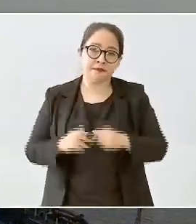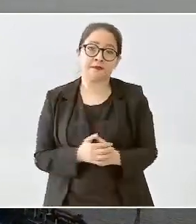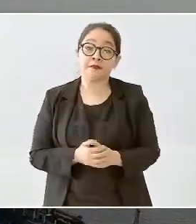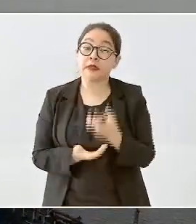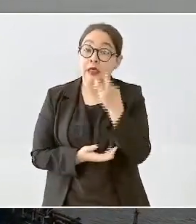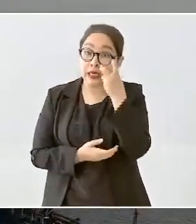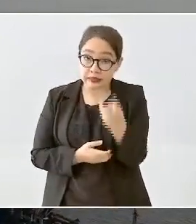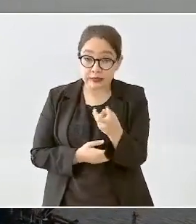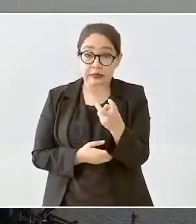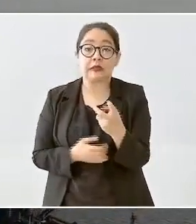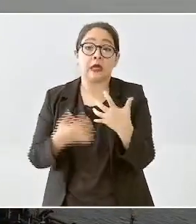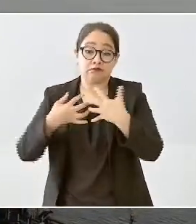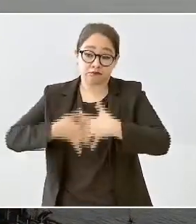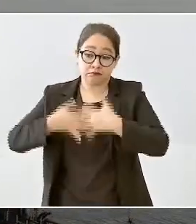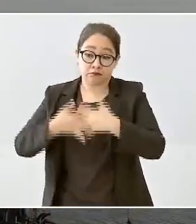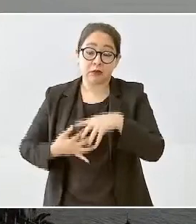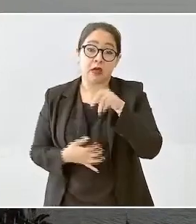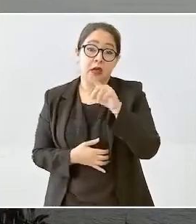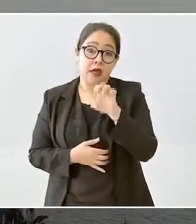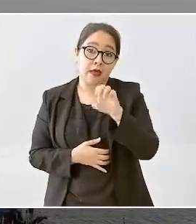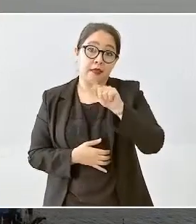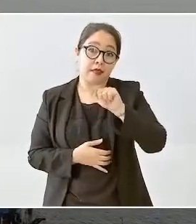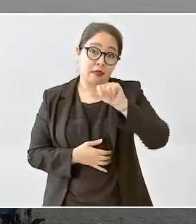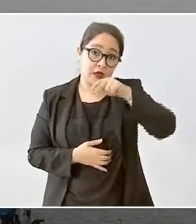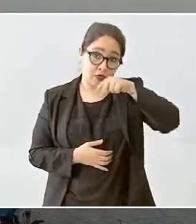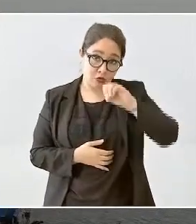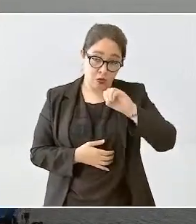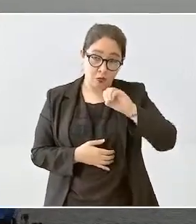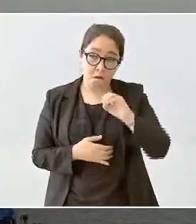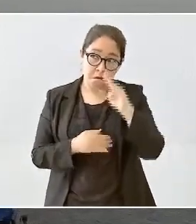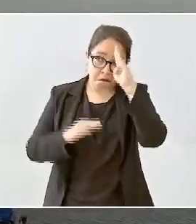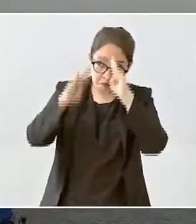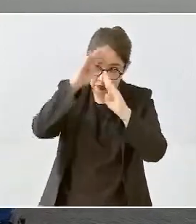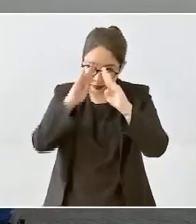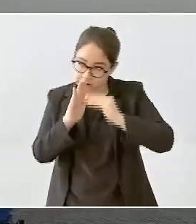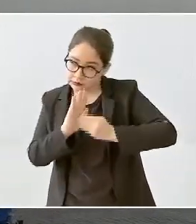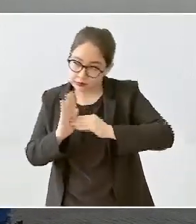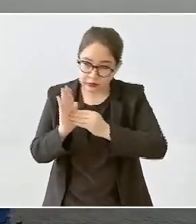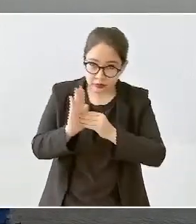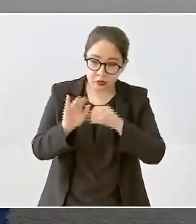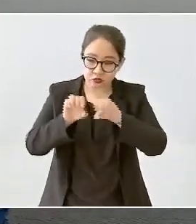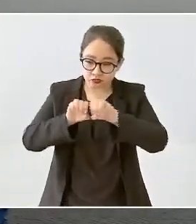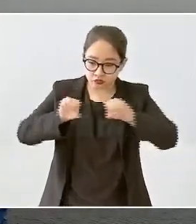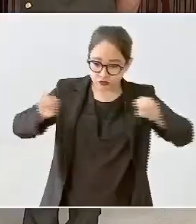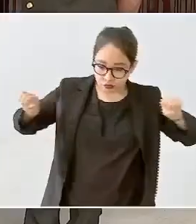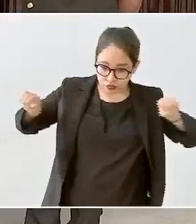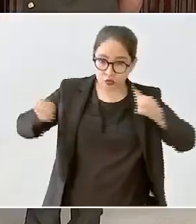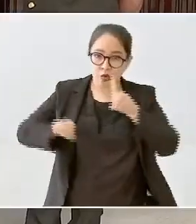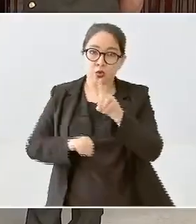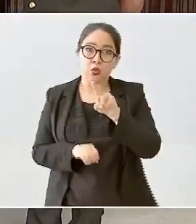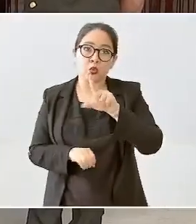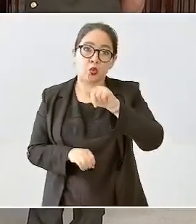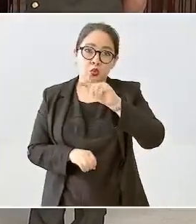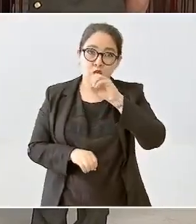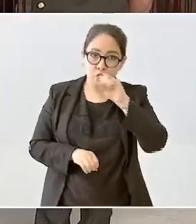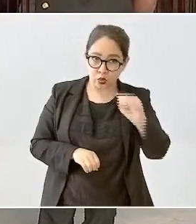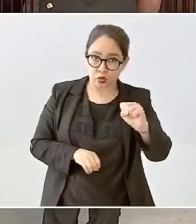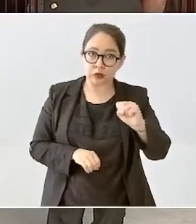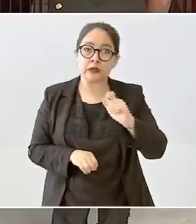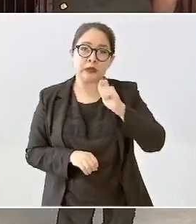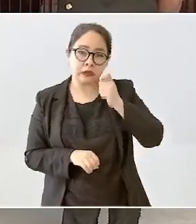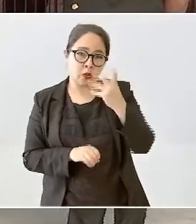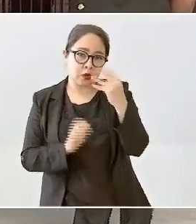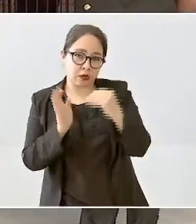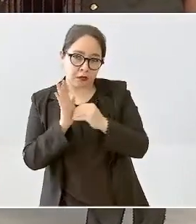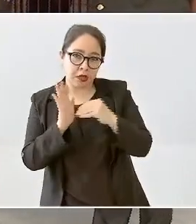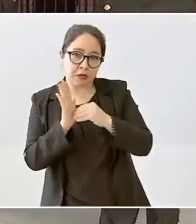Esta terminal de etano estamos pensando que va a tener ductos, sería con inversión privada, alrededor de 4,000 millones de pesos, y va a